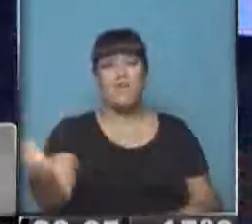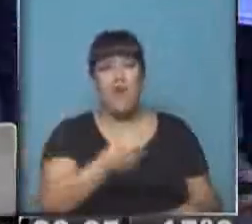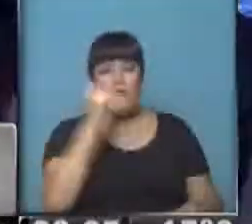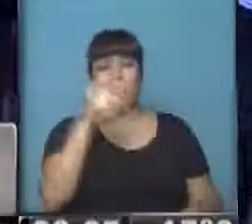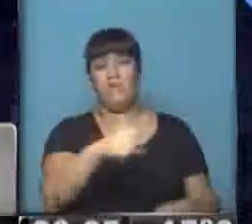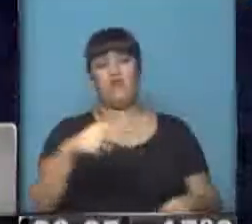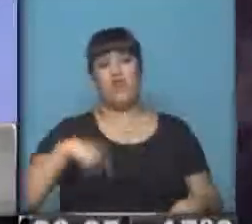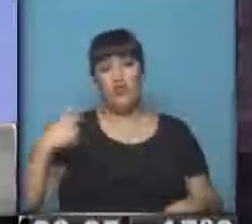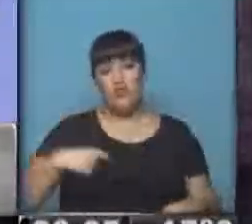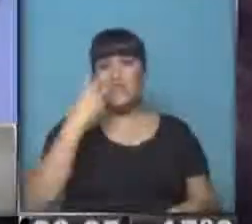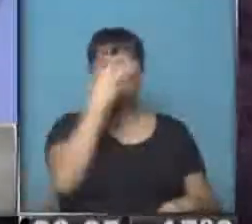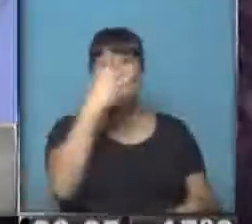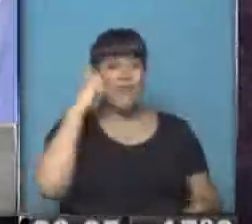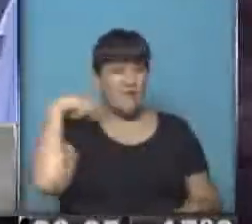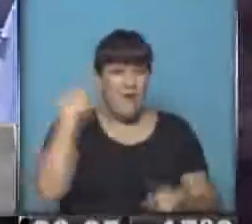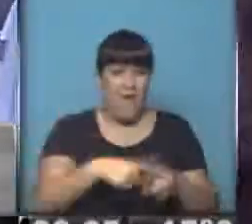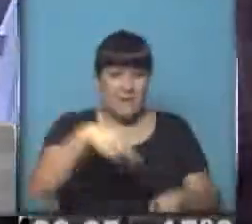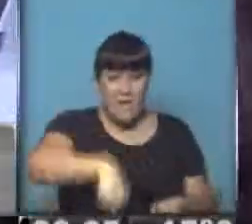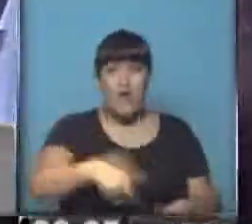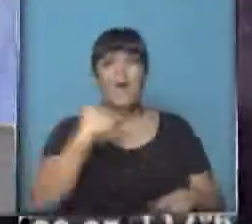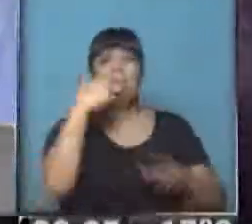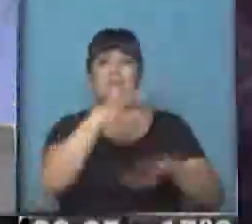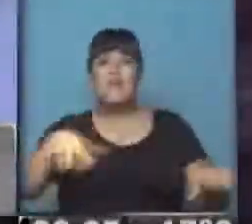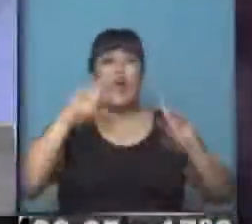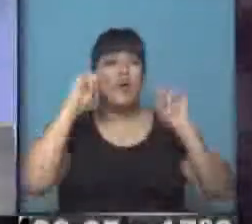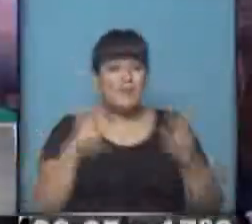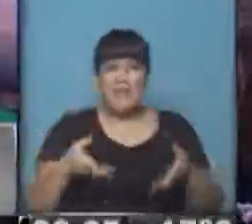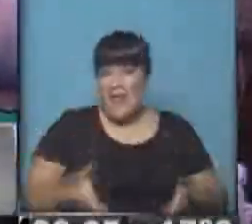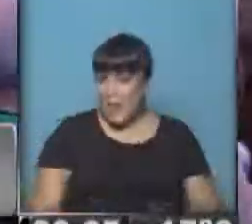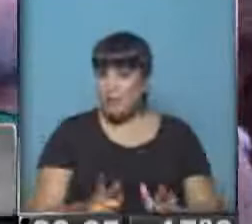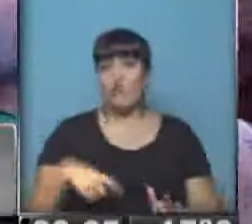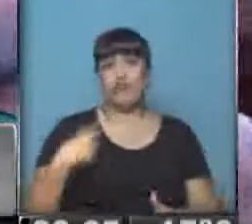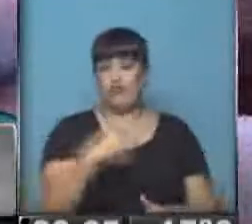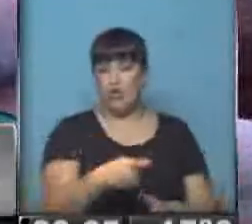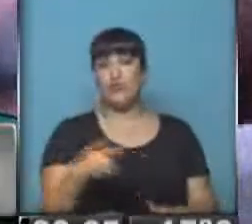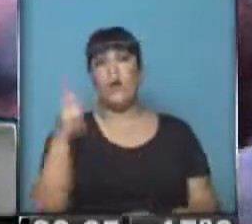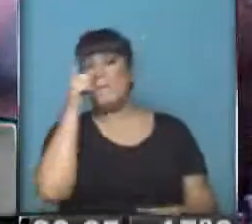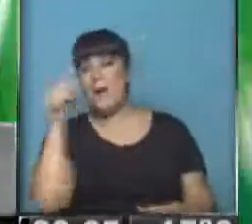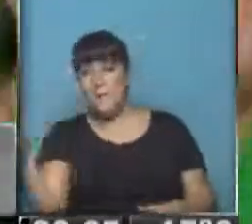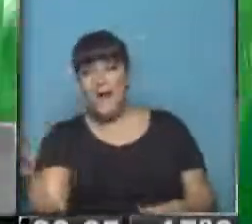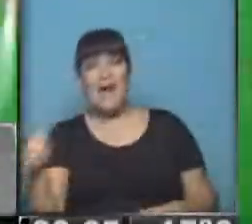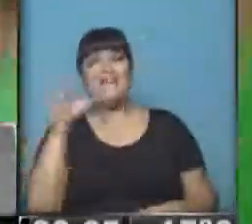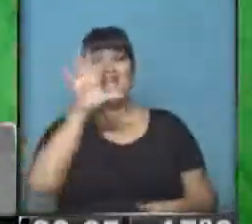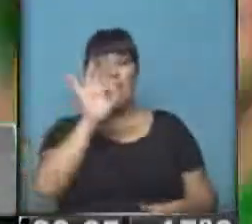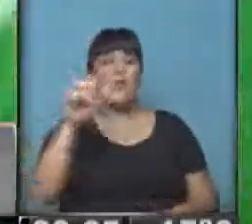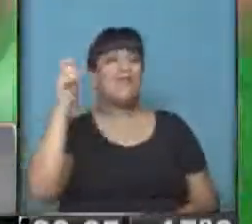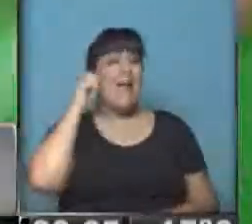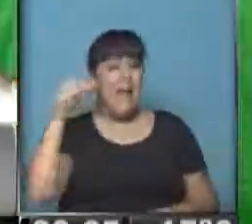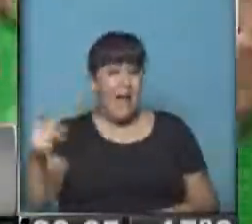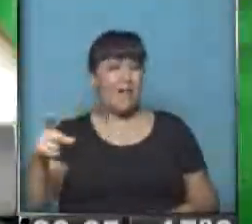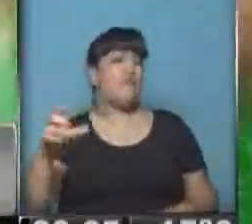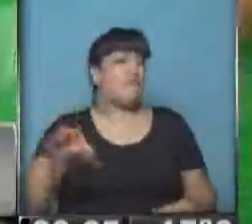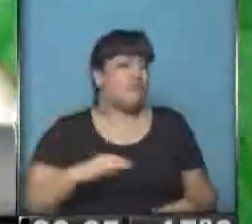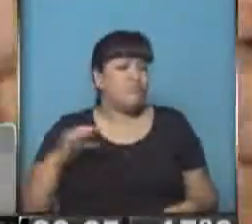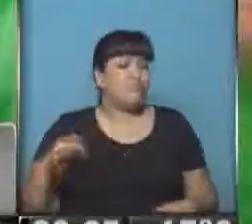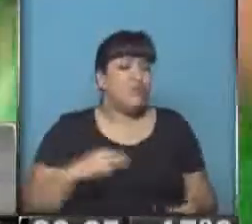Soy socia desde los 4 años y mis hijos son socios desde que nacieron. Mi papá desde 50 años, es decir, somos toda una familia.